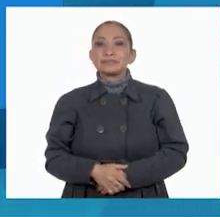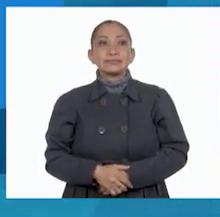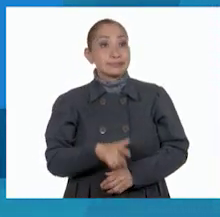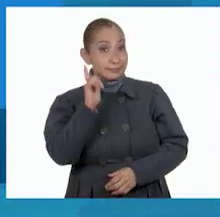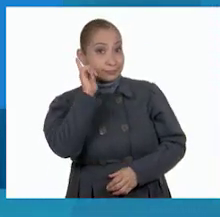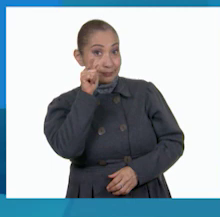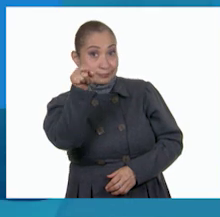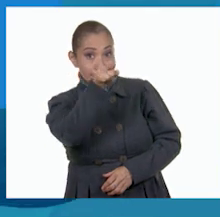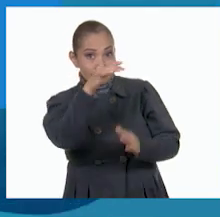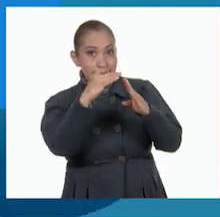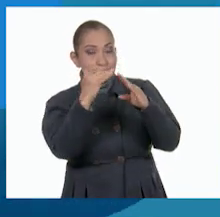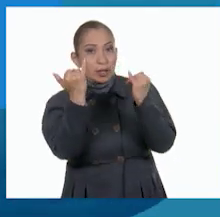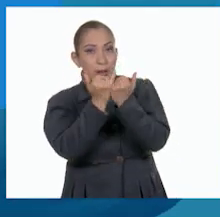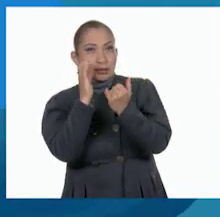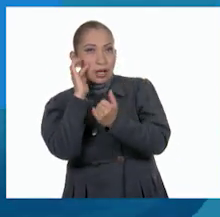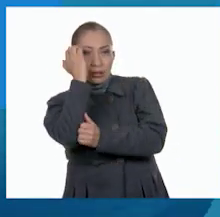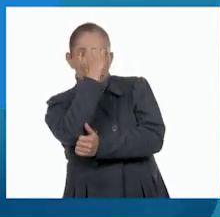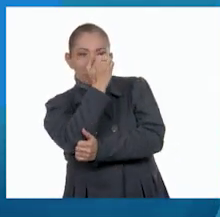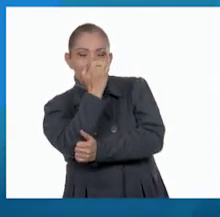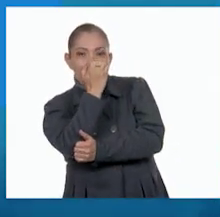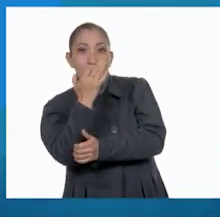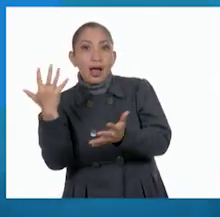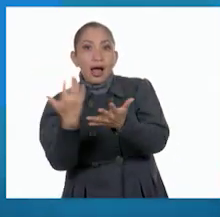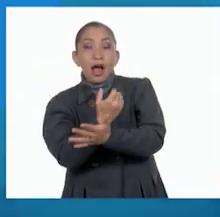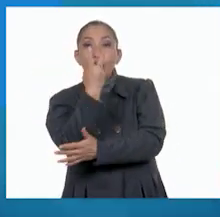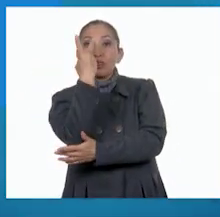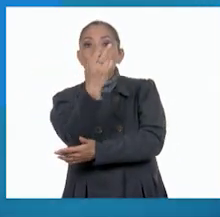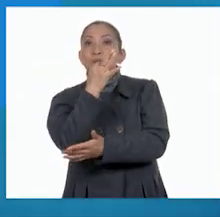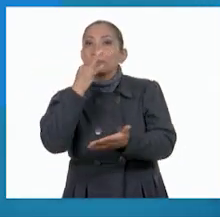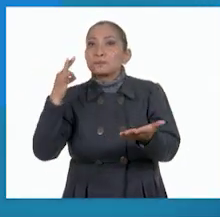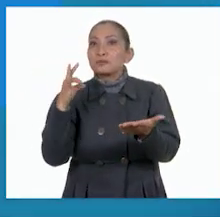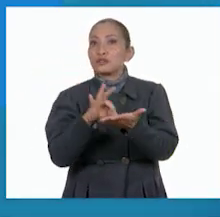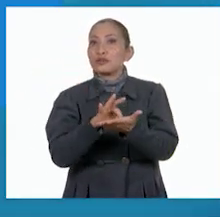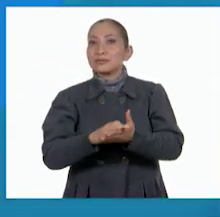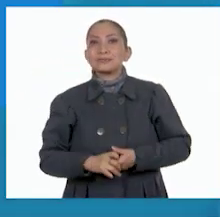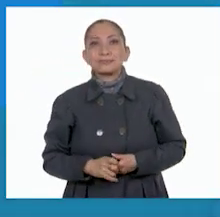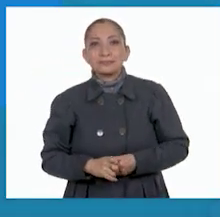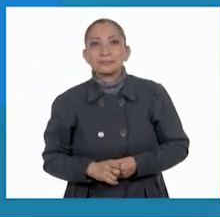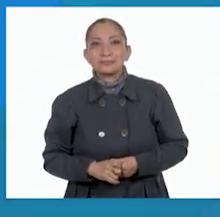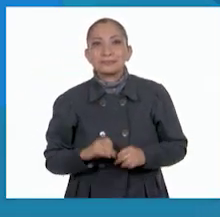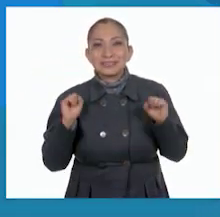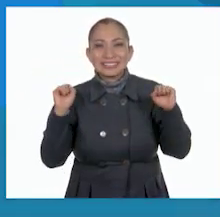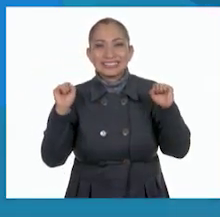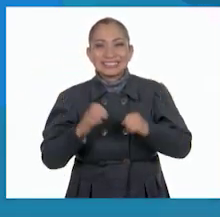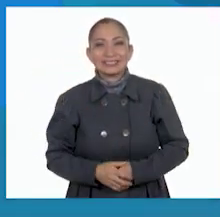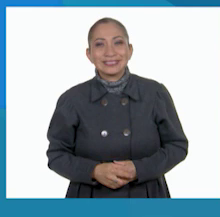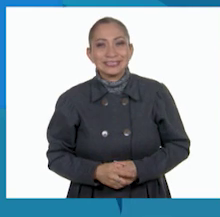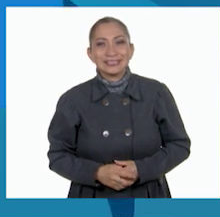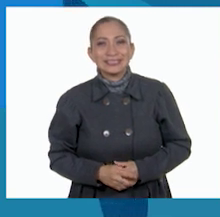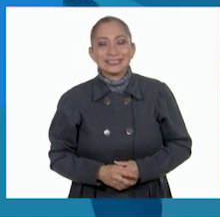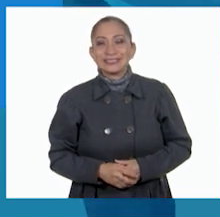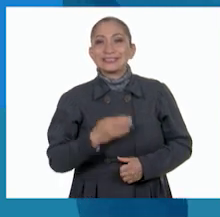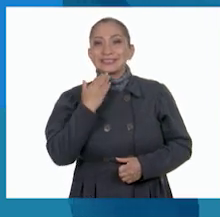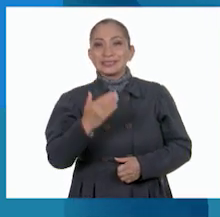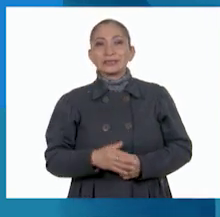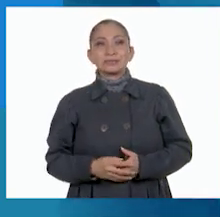Espero que en casa también ya hayan ganado sus otros dos puntos. ¡Dos puntitos! Muy